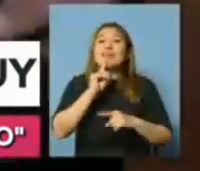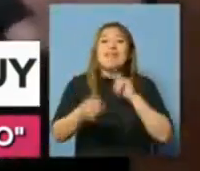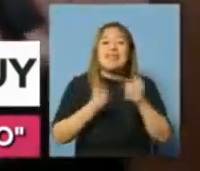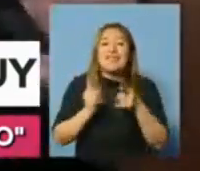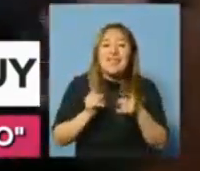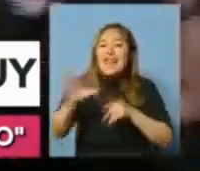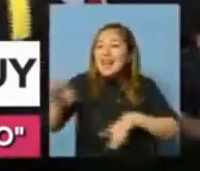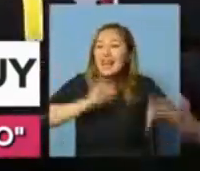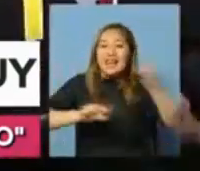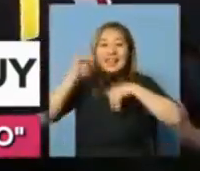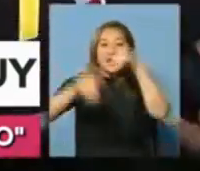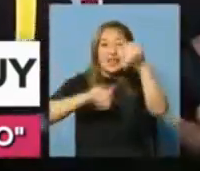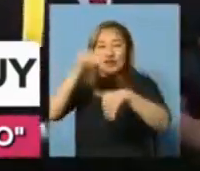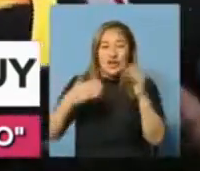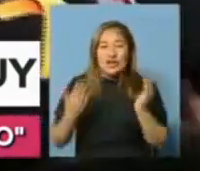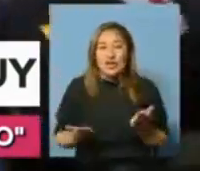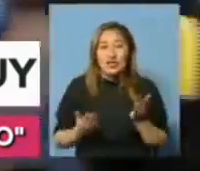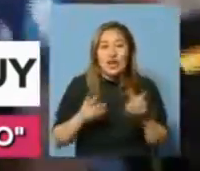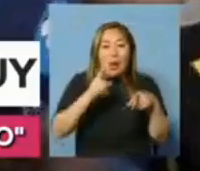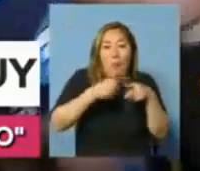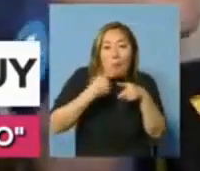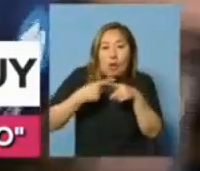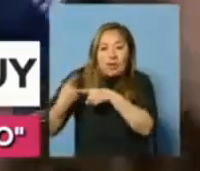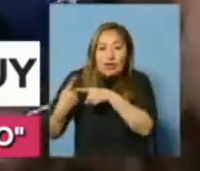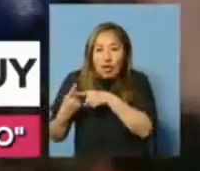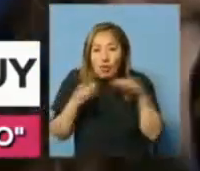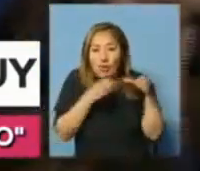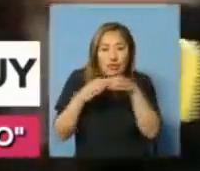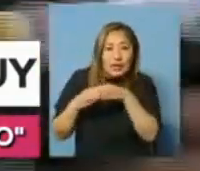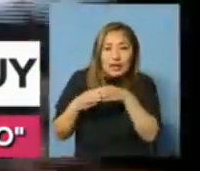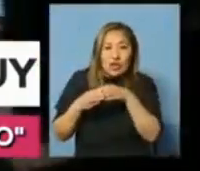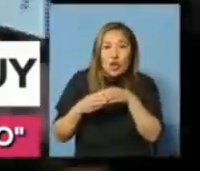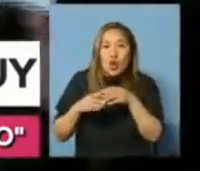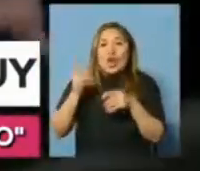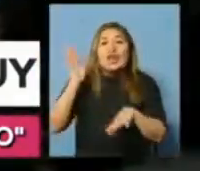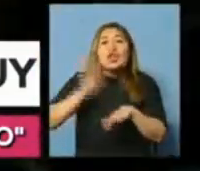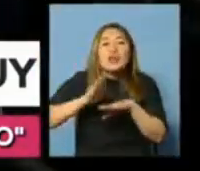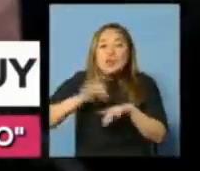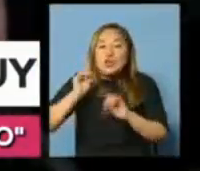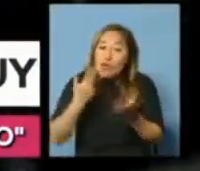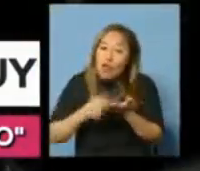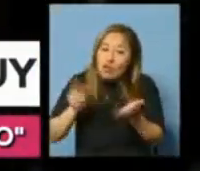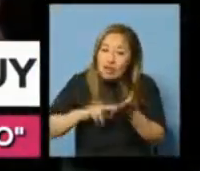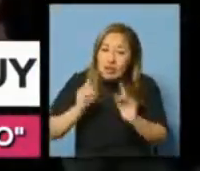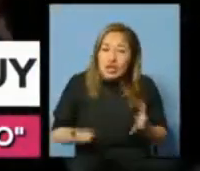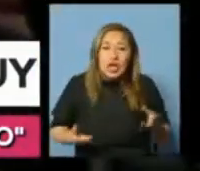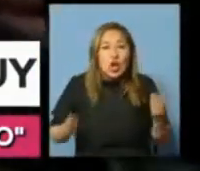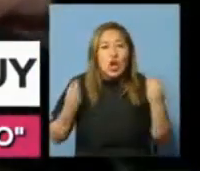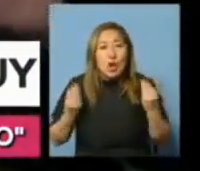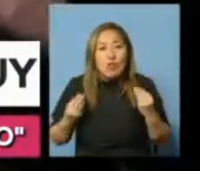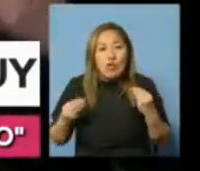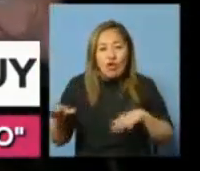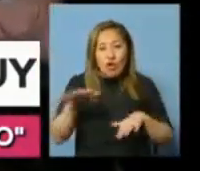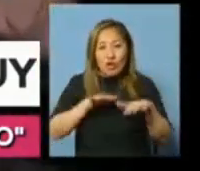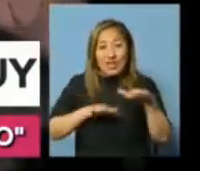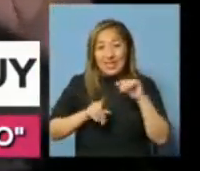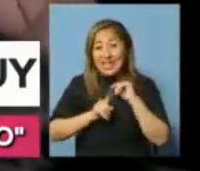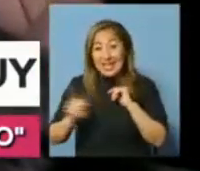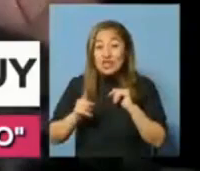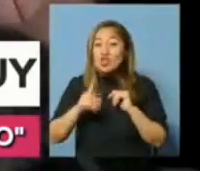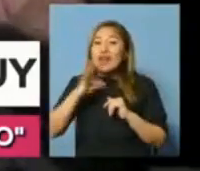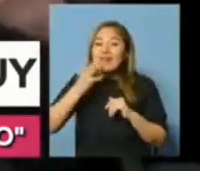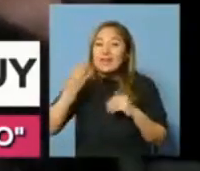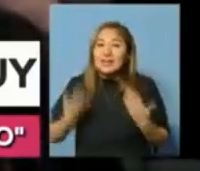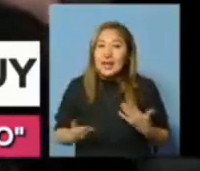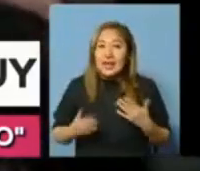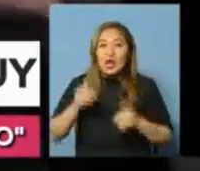elegir candidatos, ¿no? El tema es los partidos políticos, el tema es la dirigencia política, otra vez, ¿no? ¿Cómo hacemos que eso sea